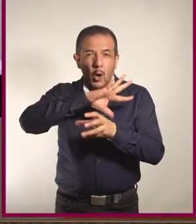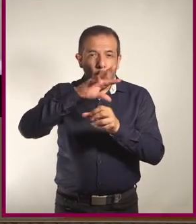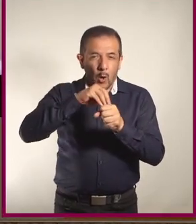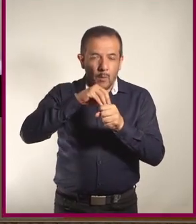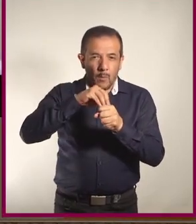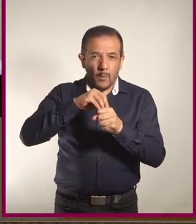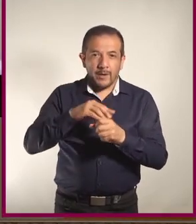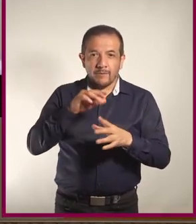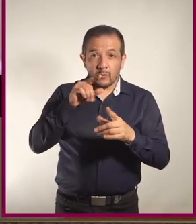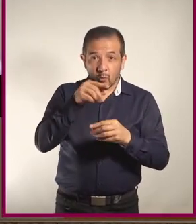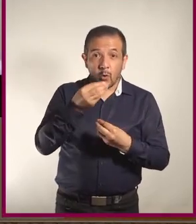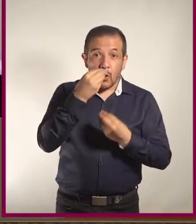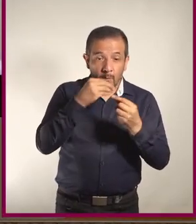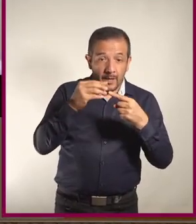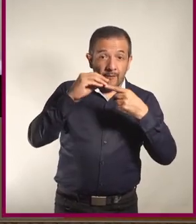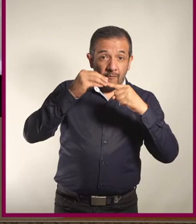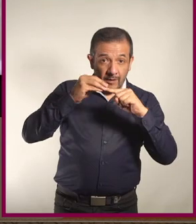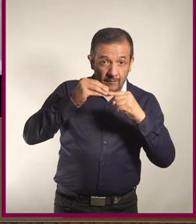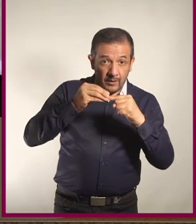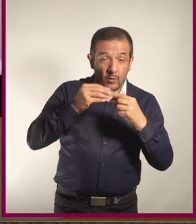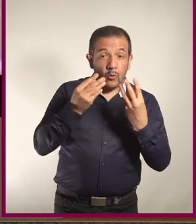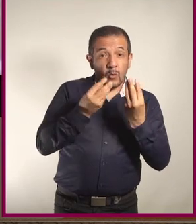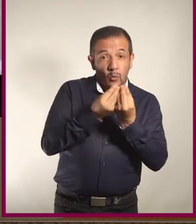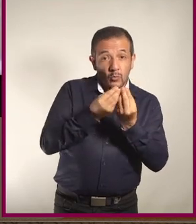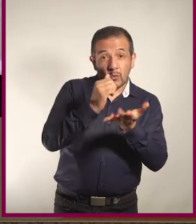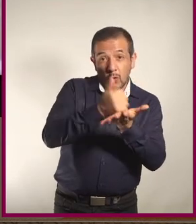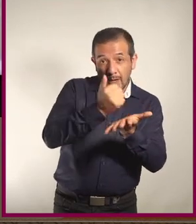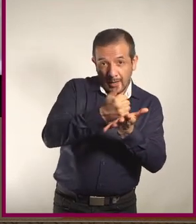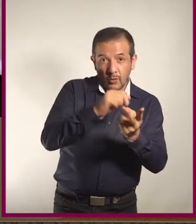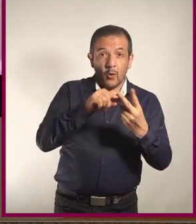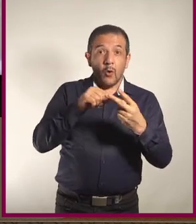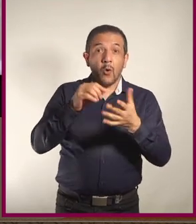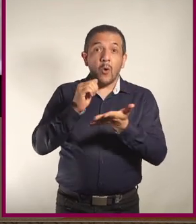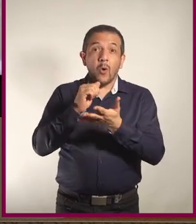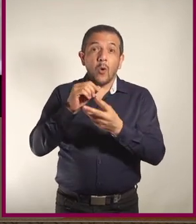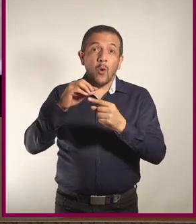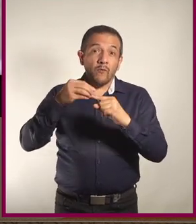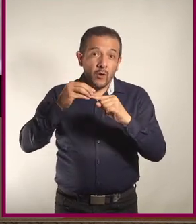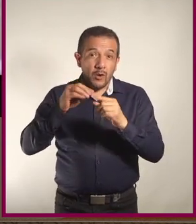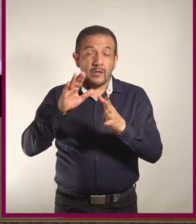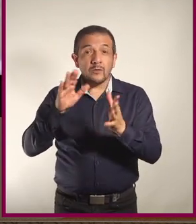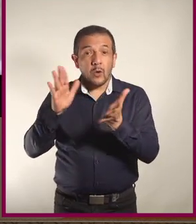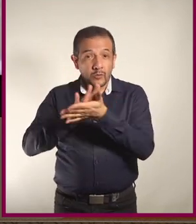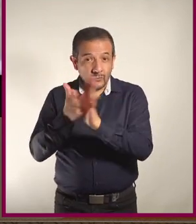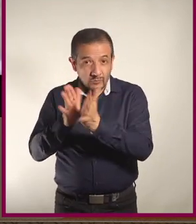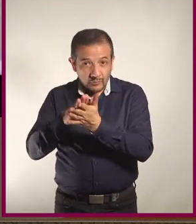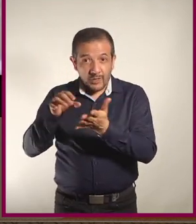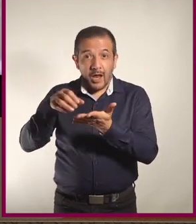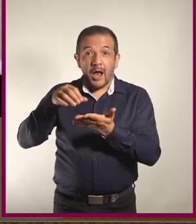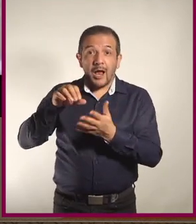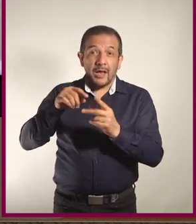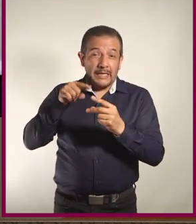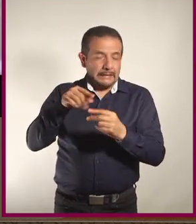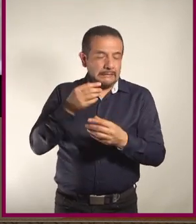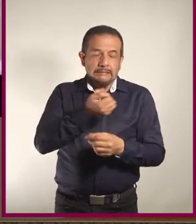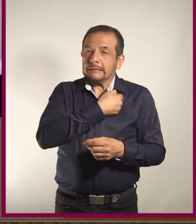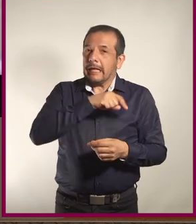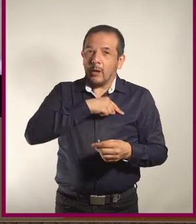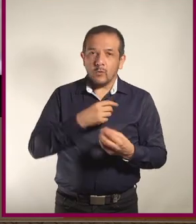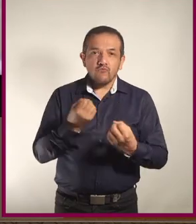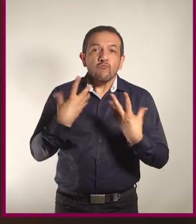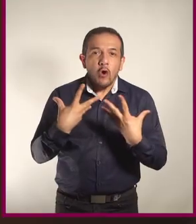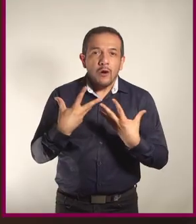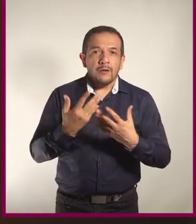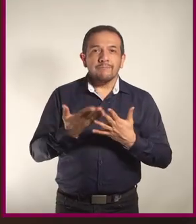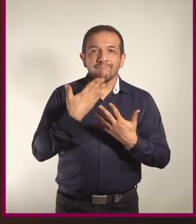completa. Entonces, consumir frijoles con arroz o frijoles con tortilla es muy